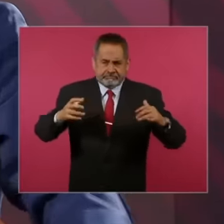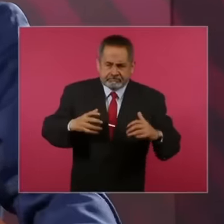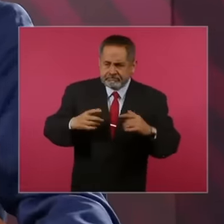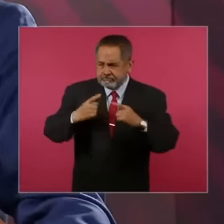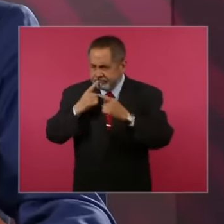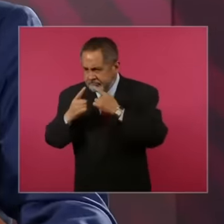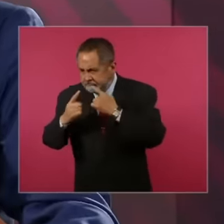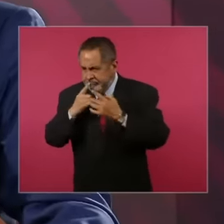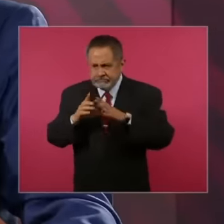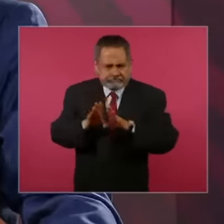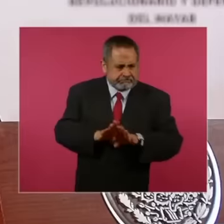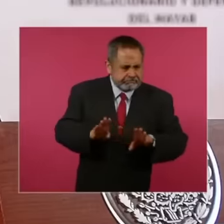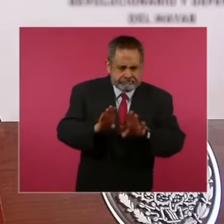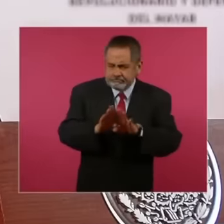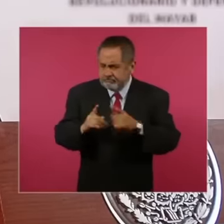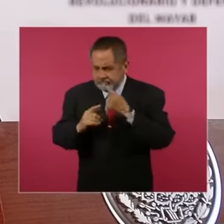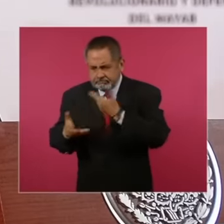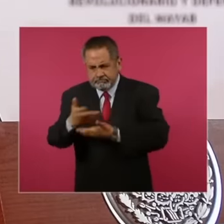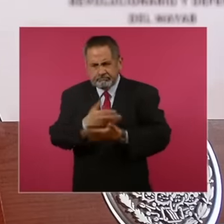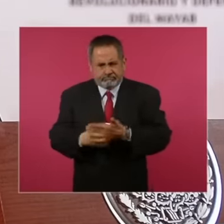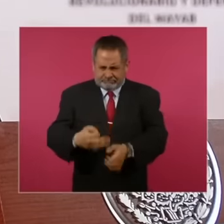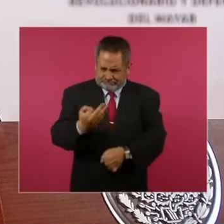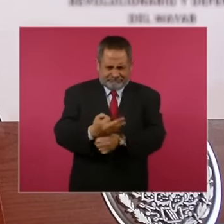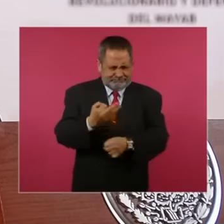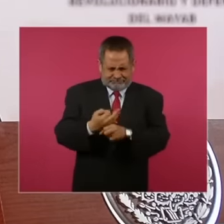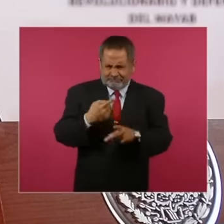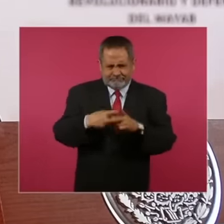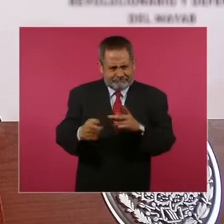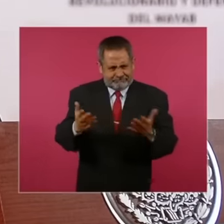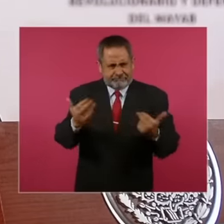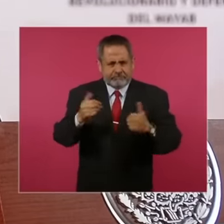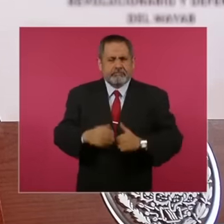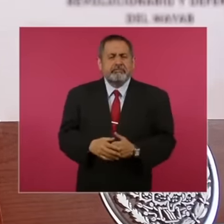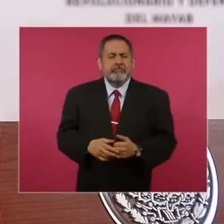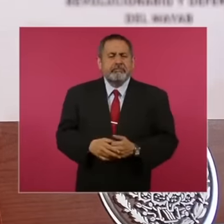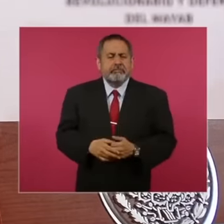tema ya desde ahora. De hecho,